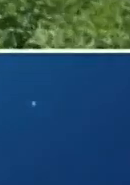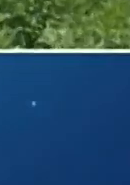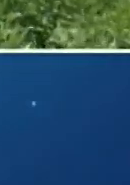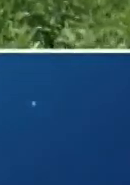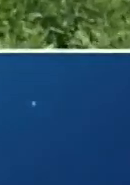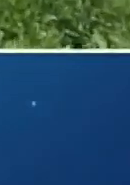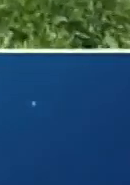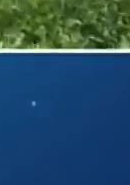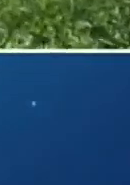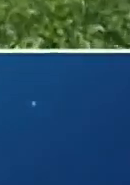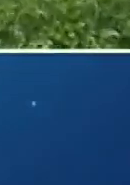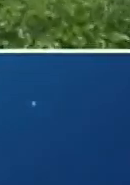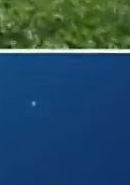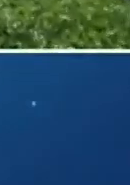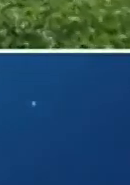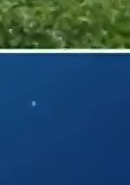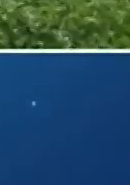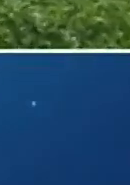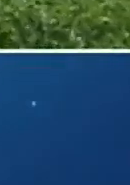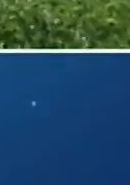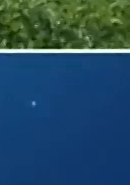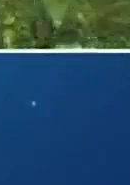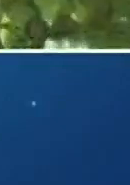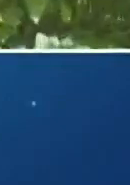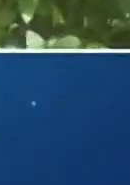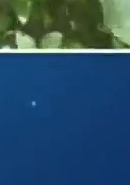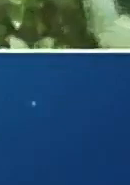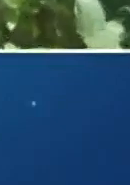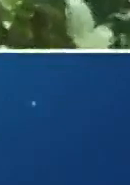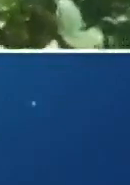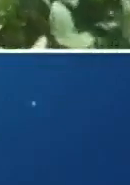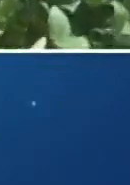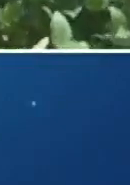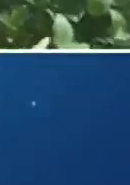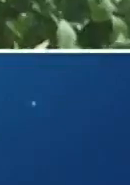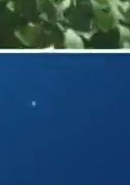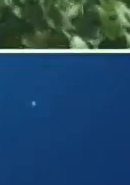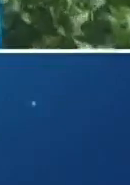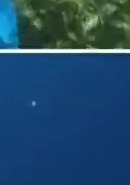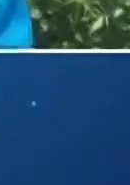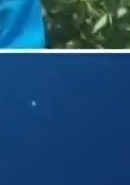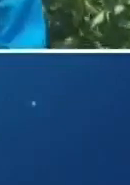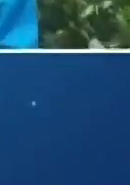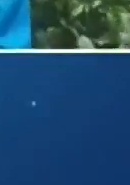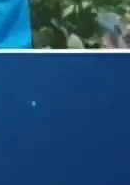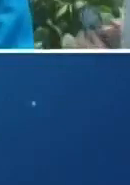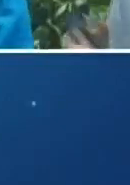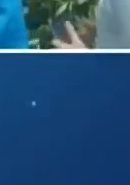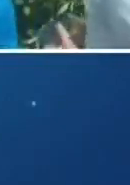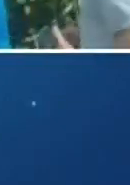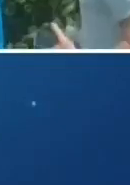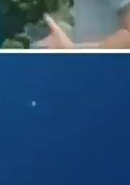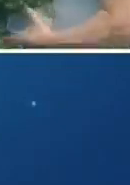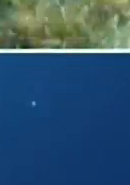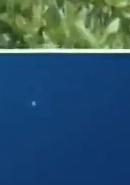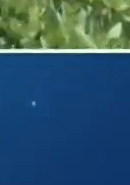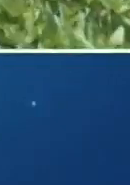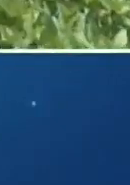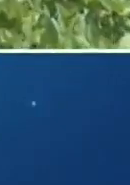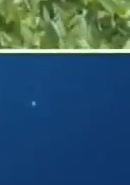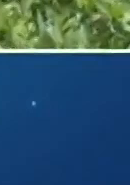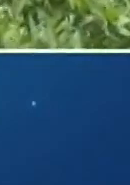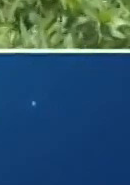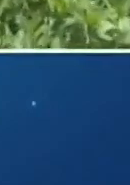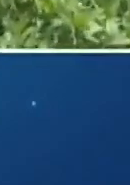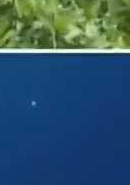otros en encalado de suelos que se necesita aquí, hay tecnología también en inoculantes,